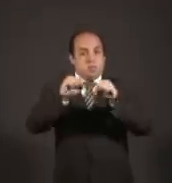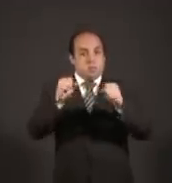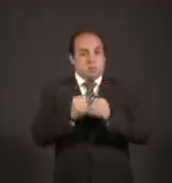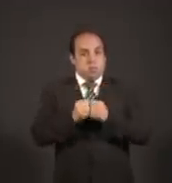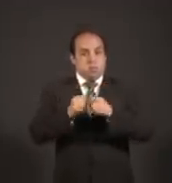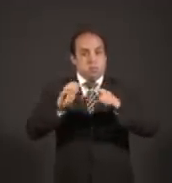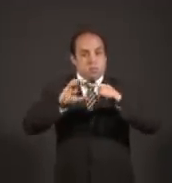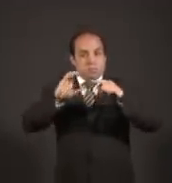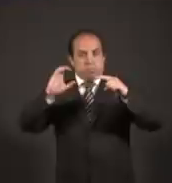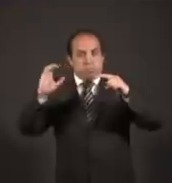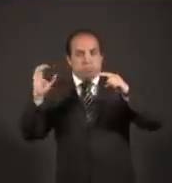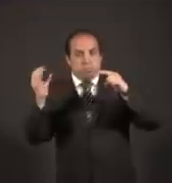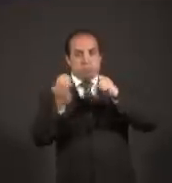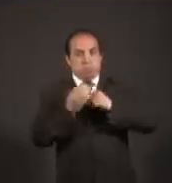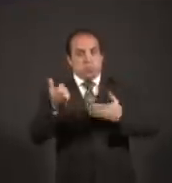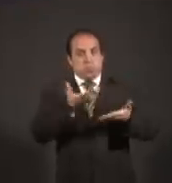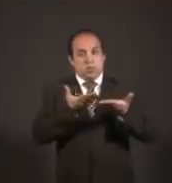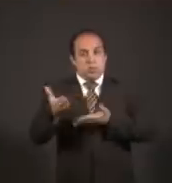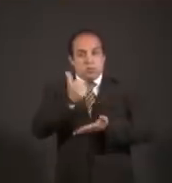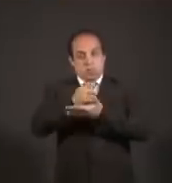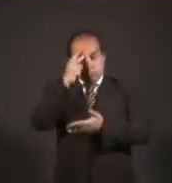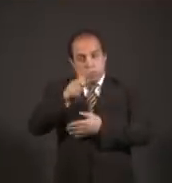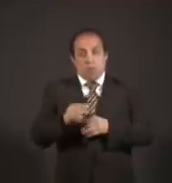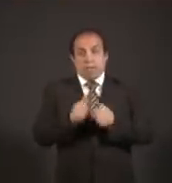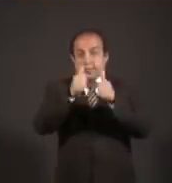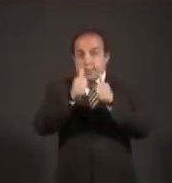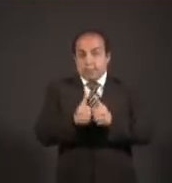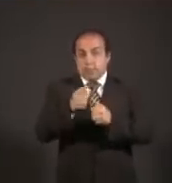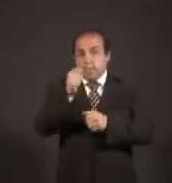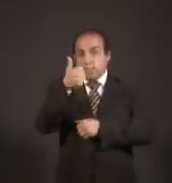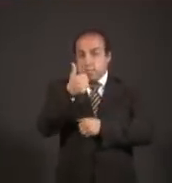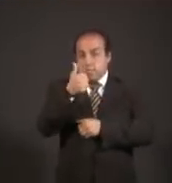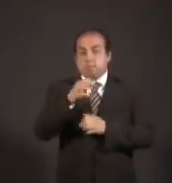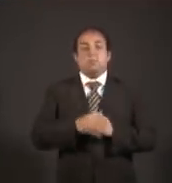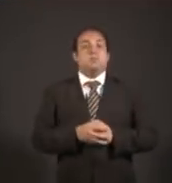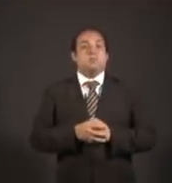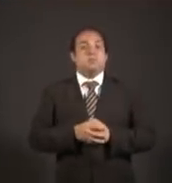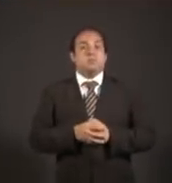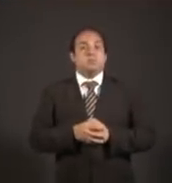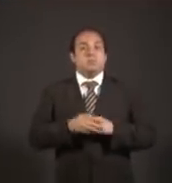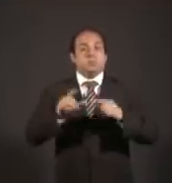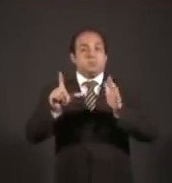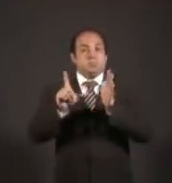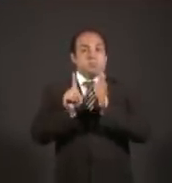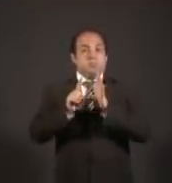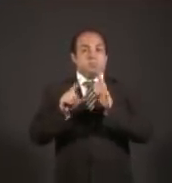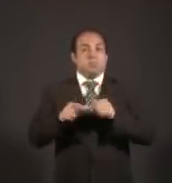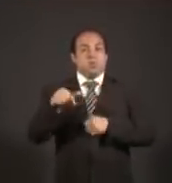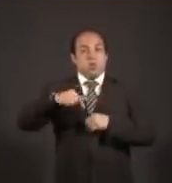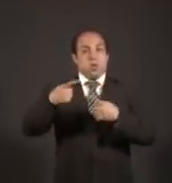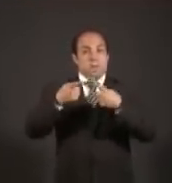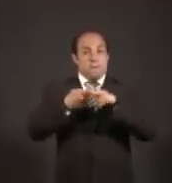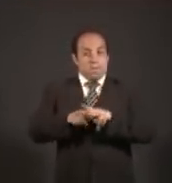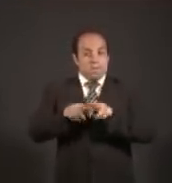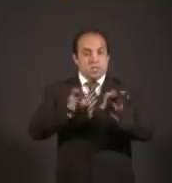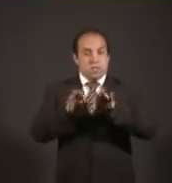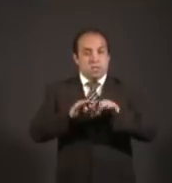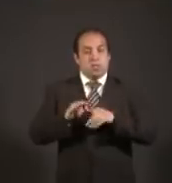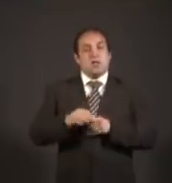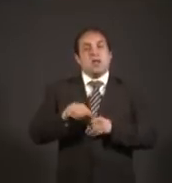Ciudad de México para quedarse. Esta es la primera línea. Hoy entra en operación la antena de Tlalpesco Campo